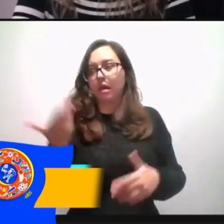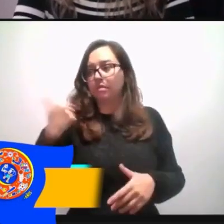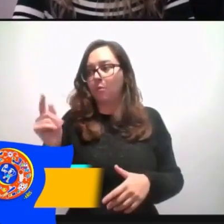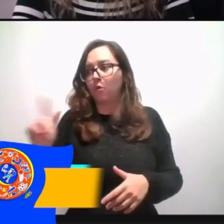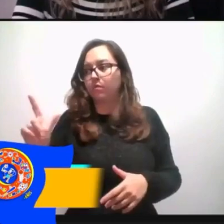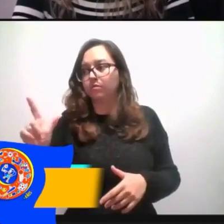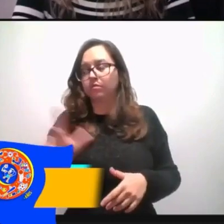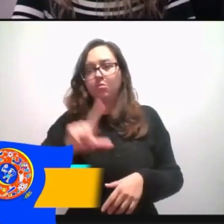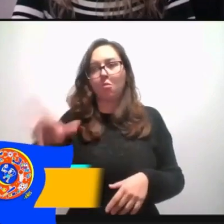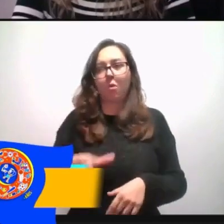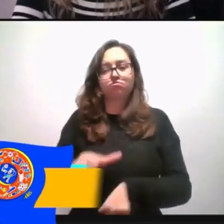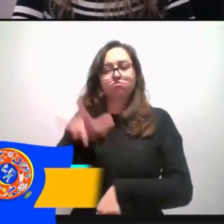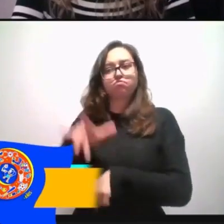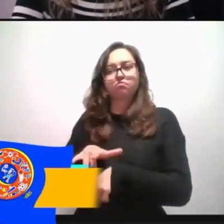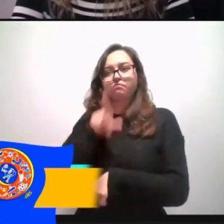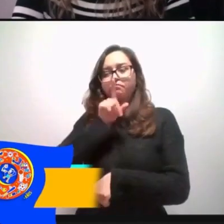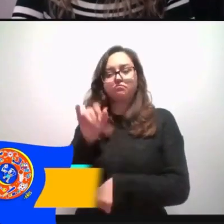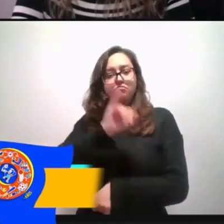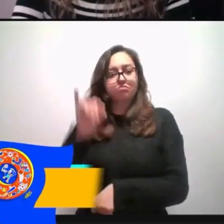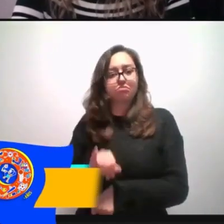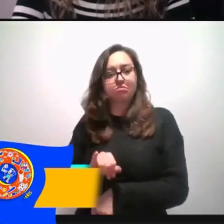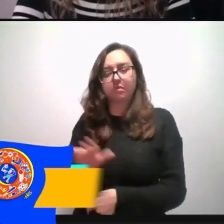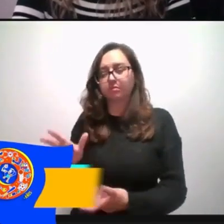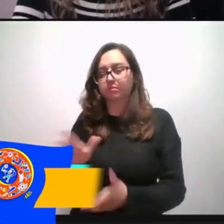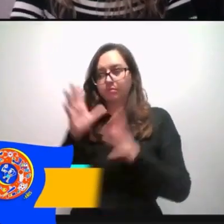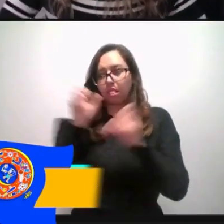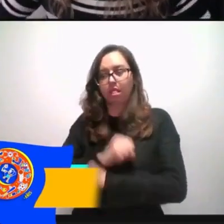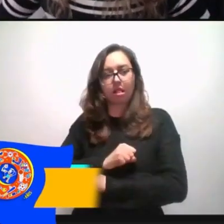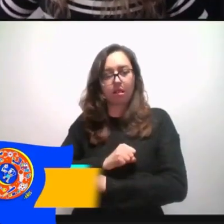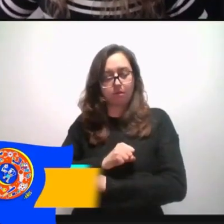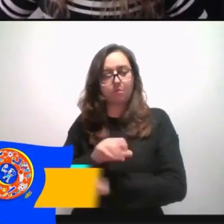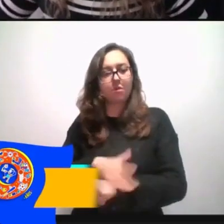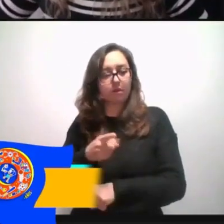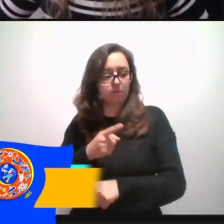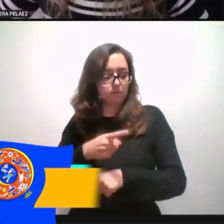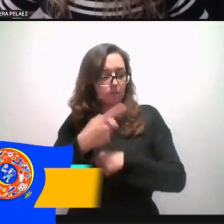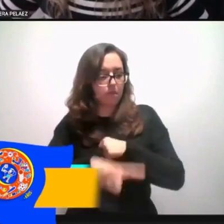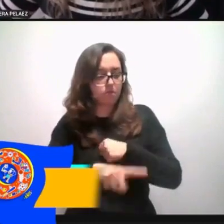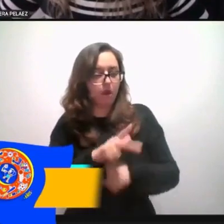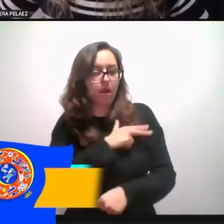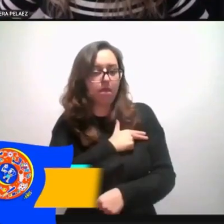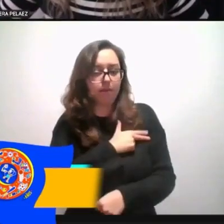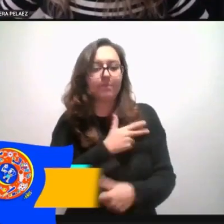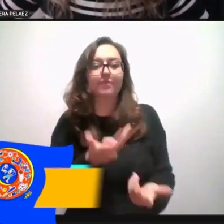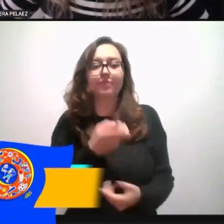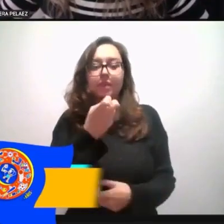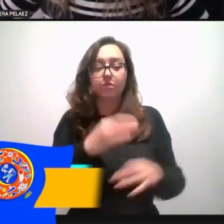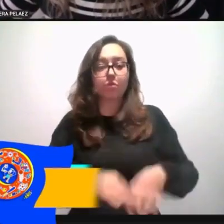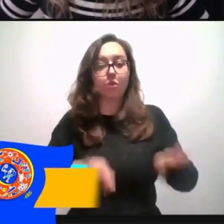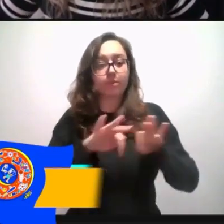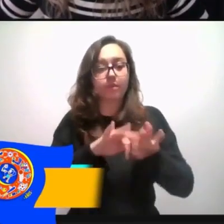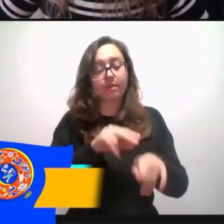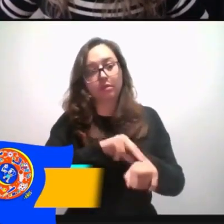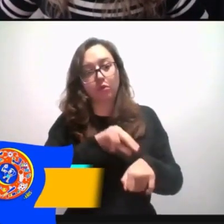ahora su vida ha modificado, ¿no? Este tipo de lesiones. Por eso creo que este trabajo interdisciplinario siempre será muy